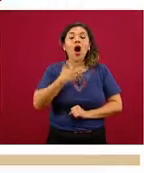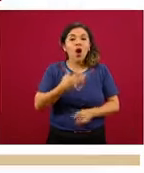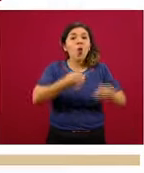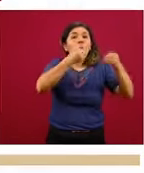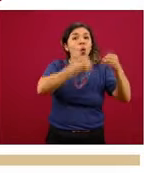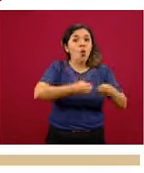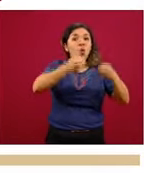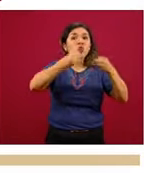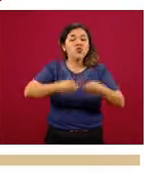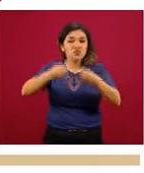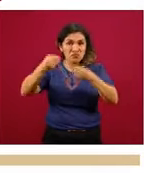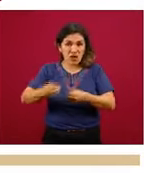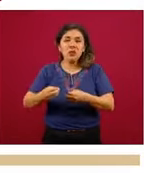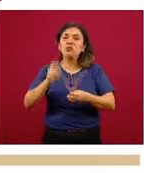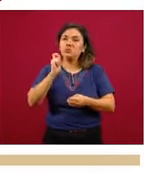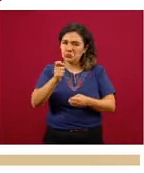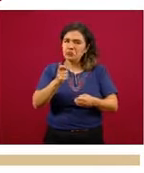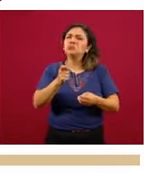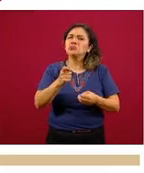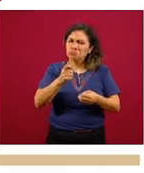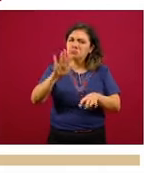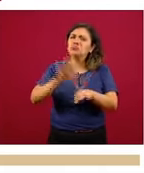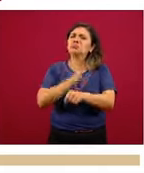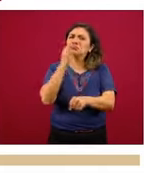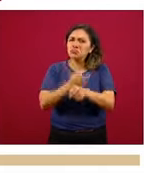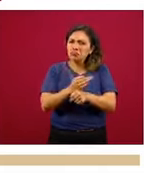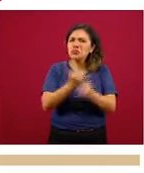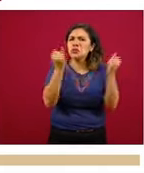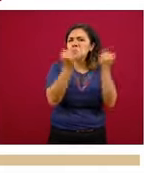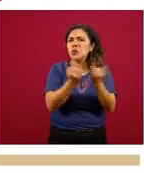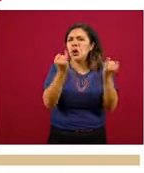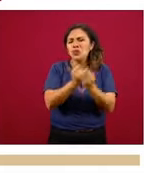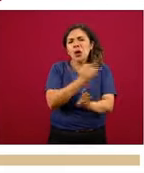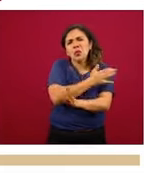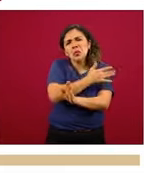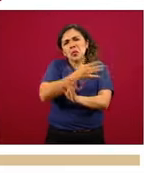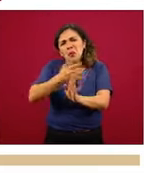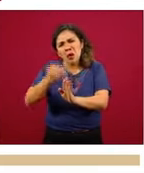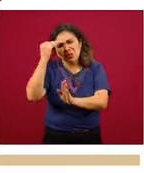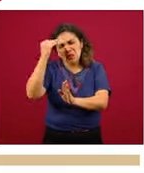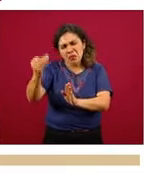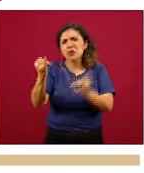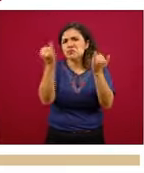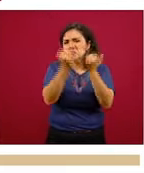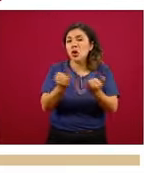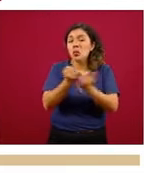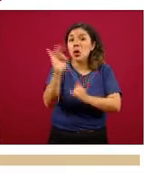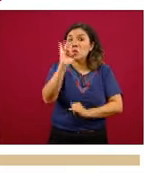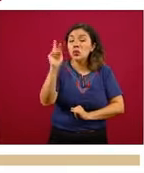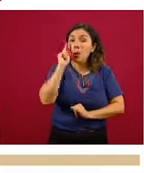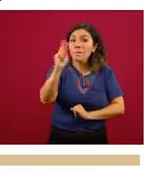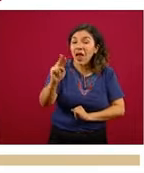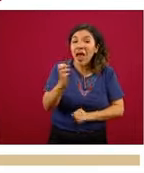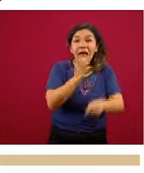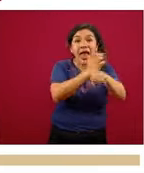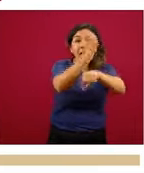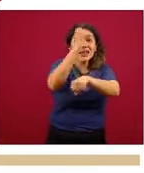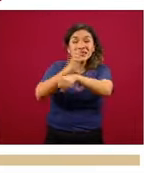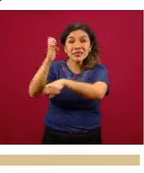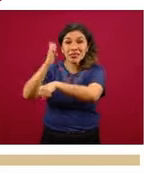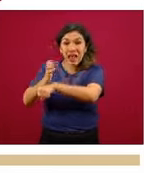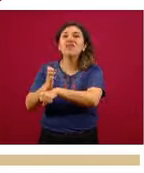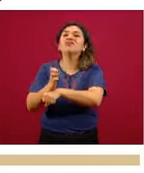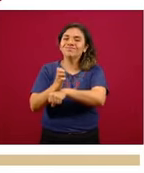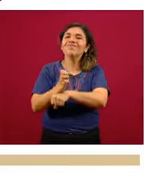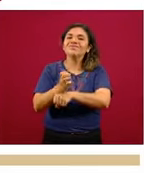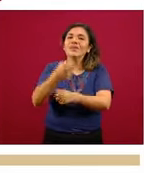a nivel nacional, es un porcentaje que más o menos se ha mantenido similar en las últimas semanas. Ya cuando vemos la distribución para cada uno